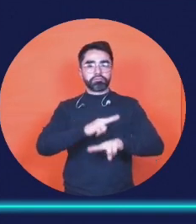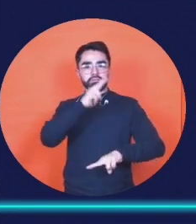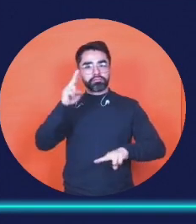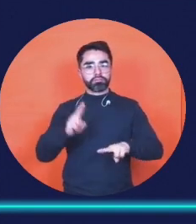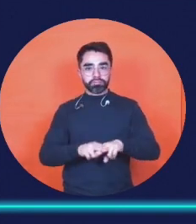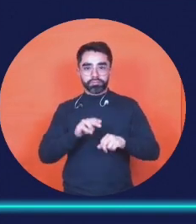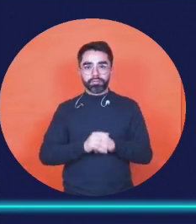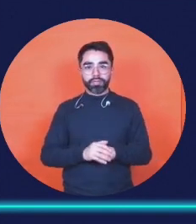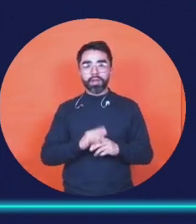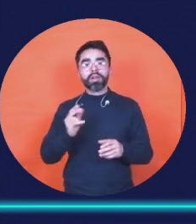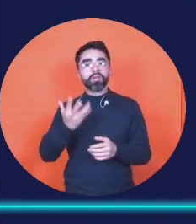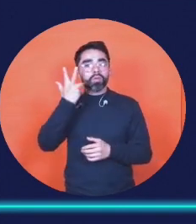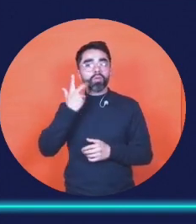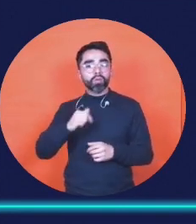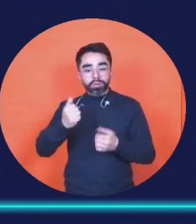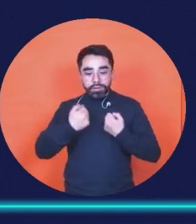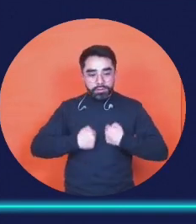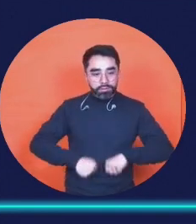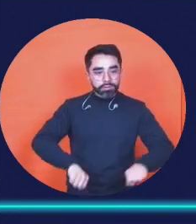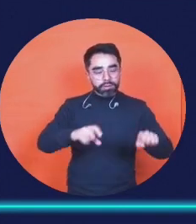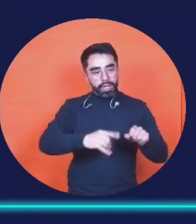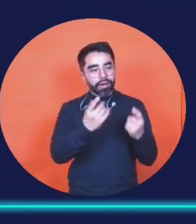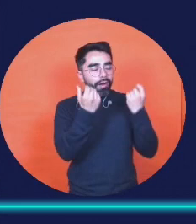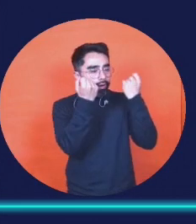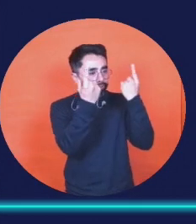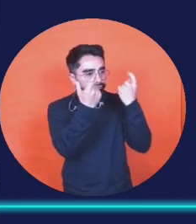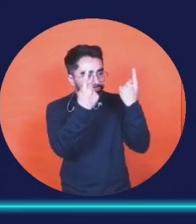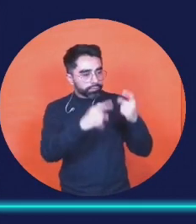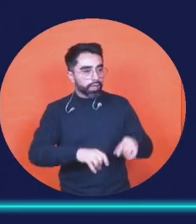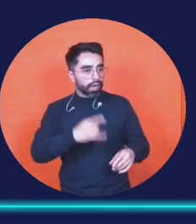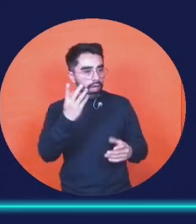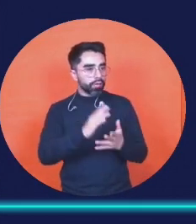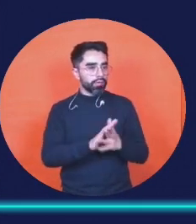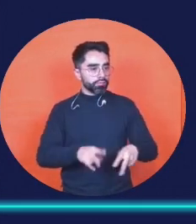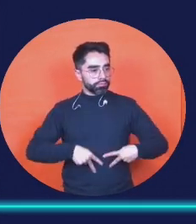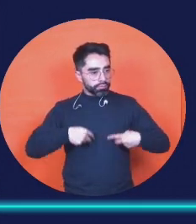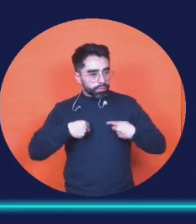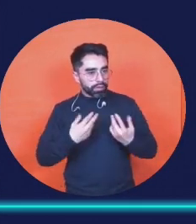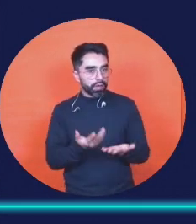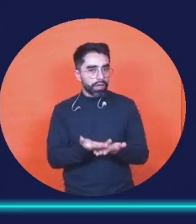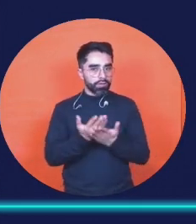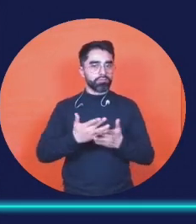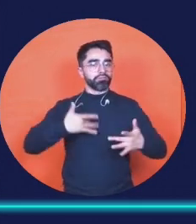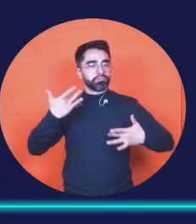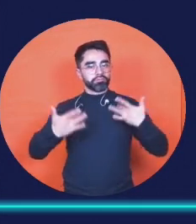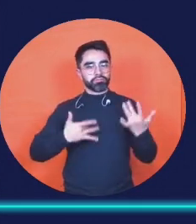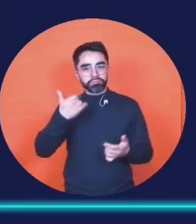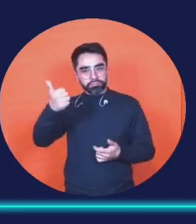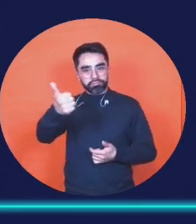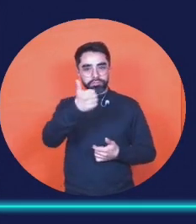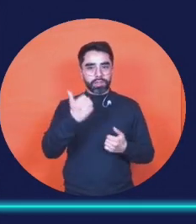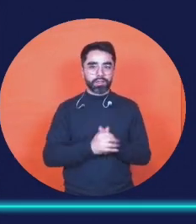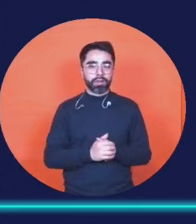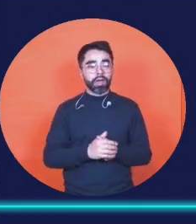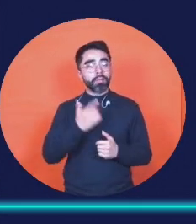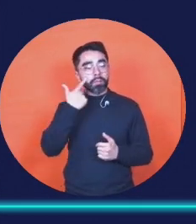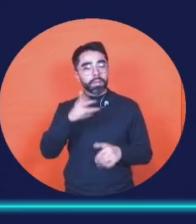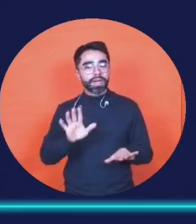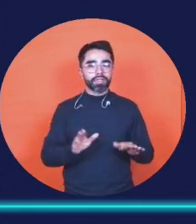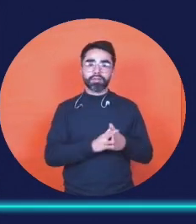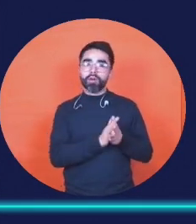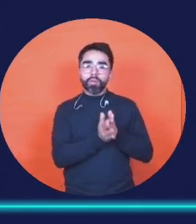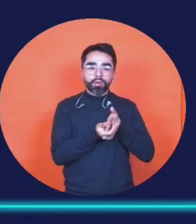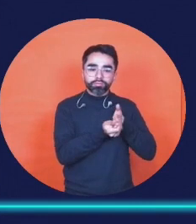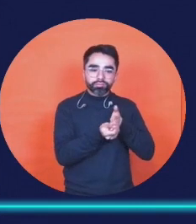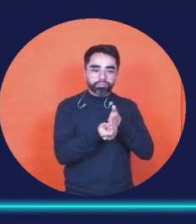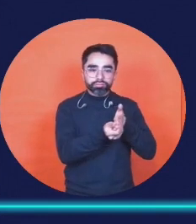cosas que todos los días nos esforzamos por entender y vivir de una manera más satisfactoria. Es como son los vehículos para que aprendamos y